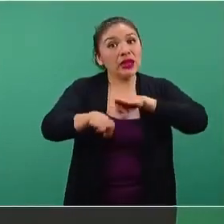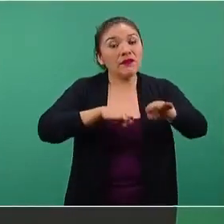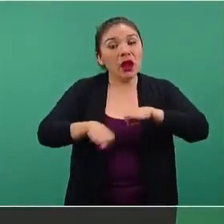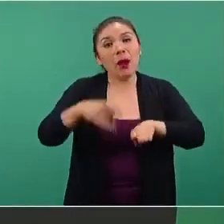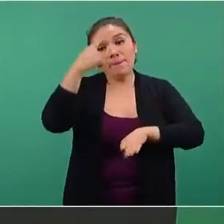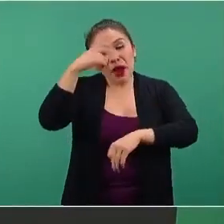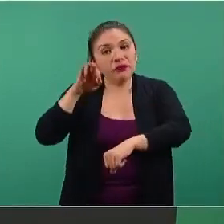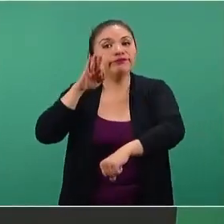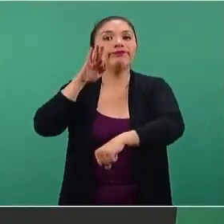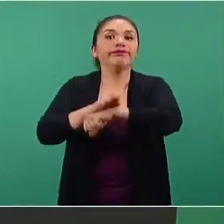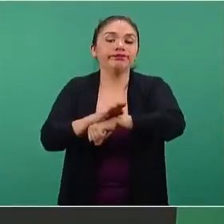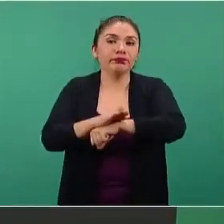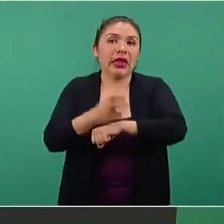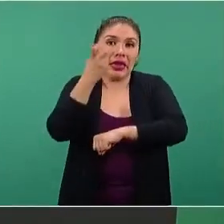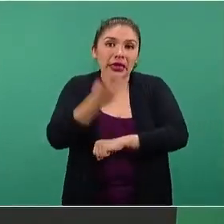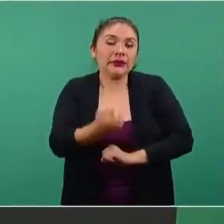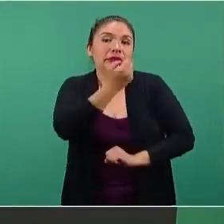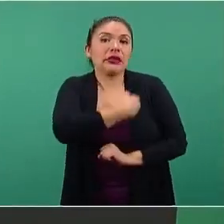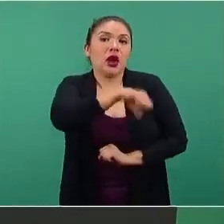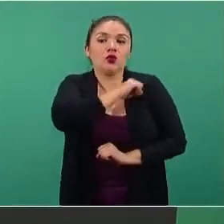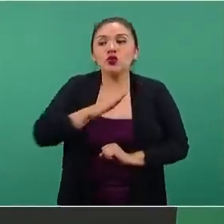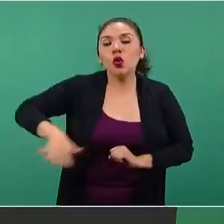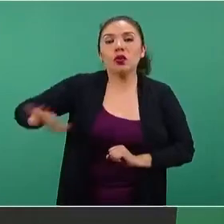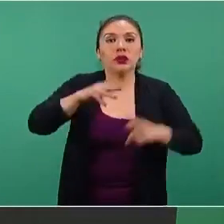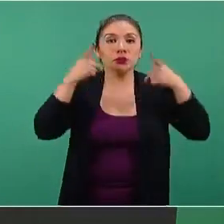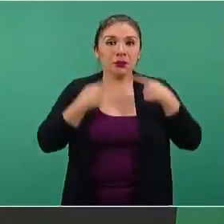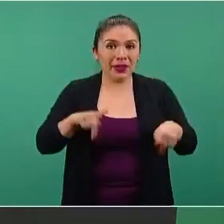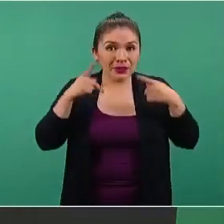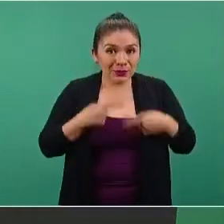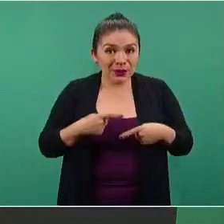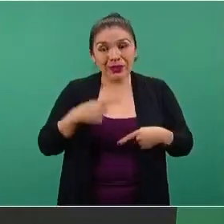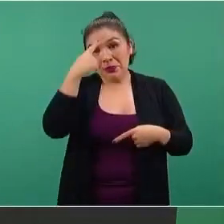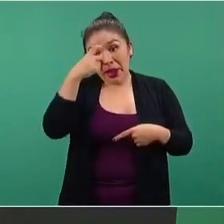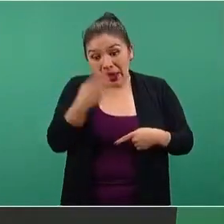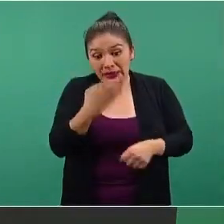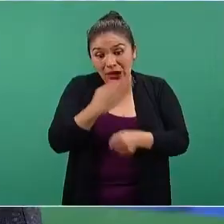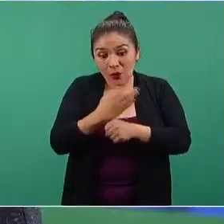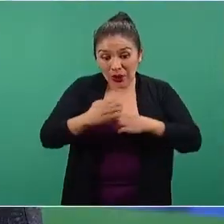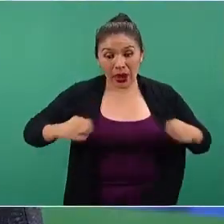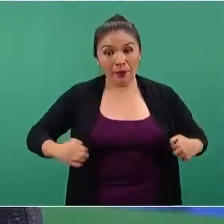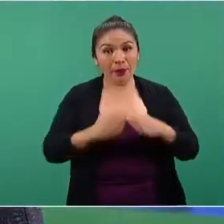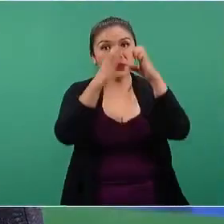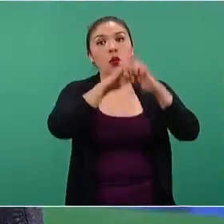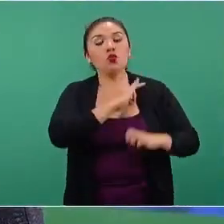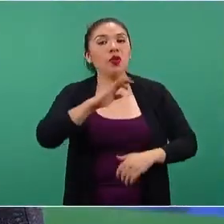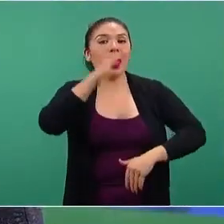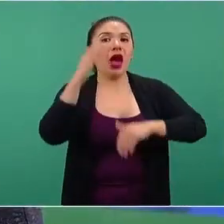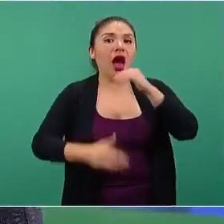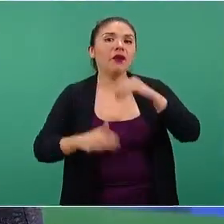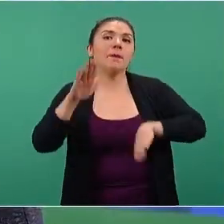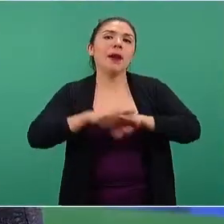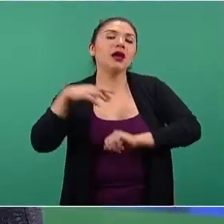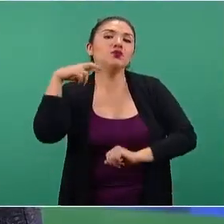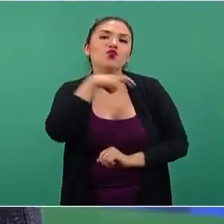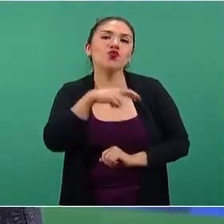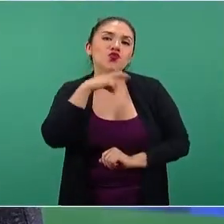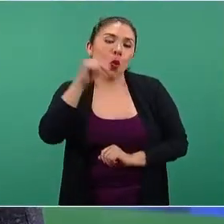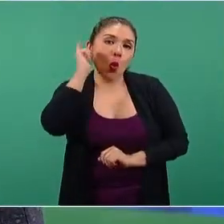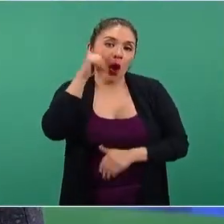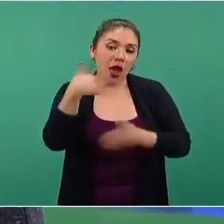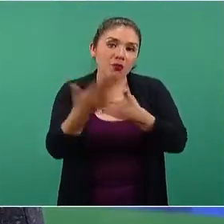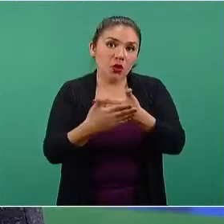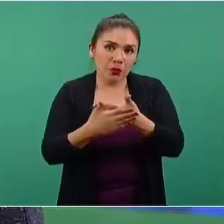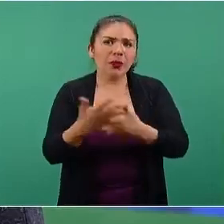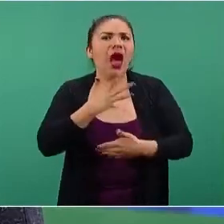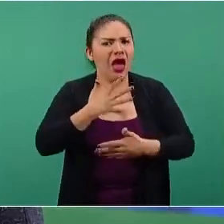trabajar en pro de la salud pública y para que esta emergencia concluya lo más pronto posible.